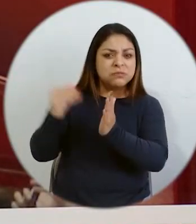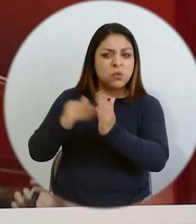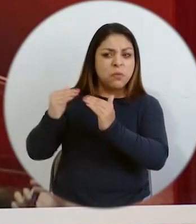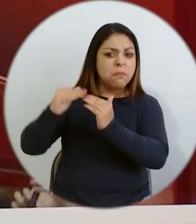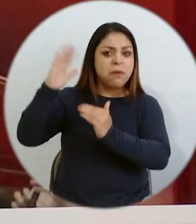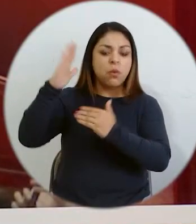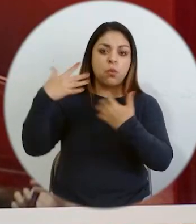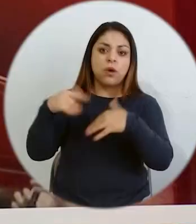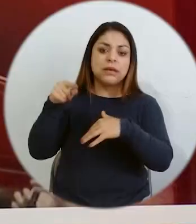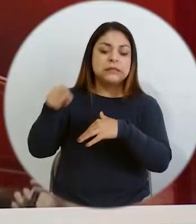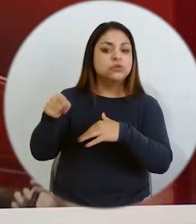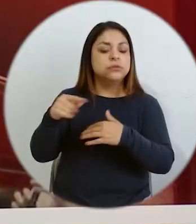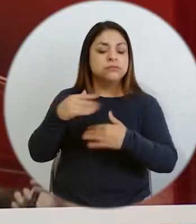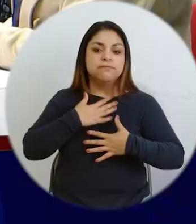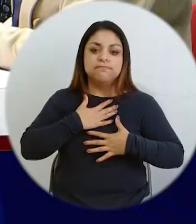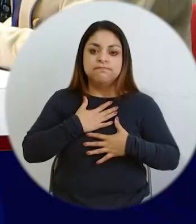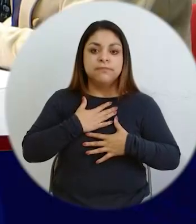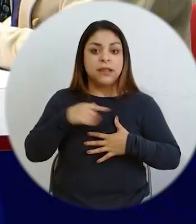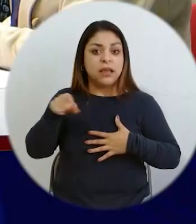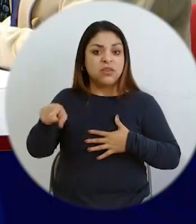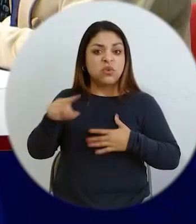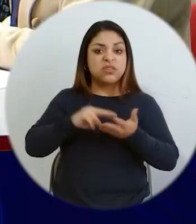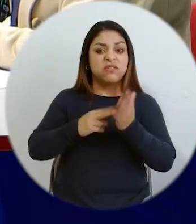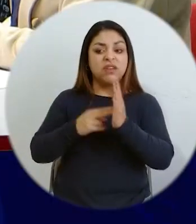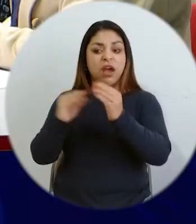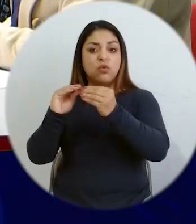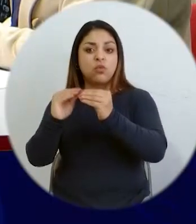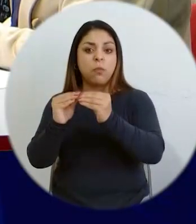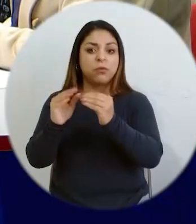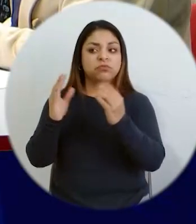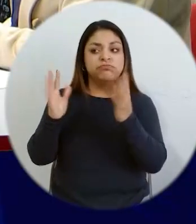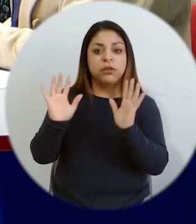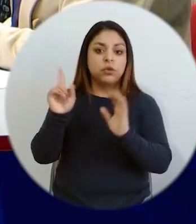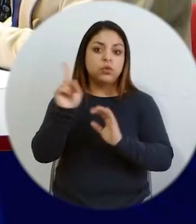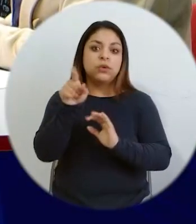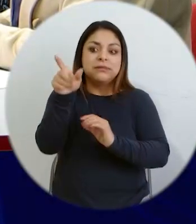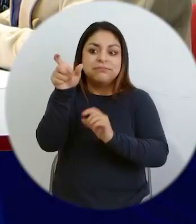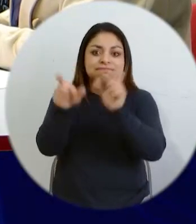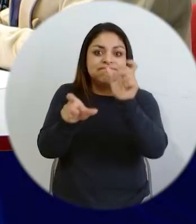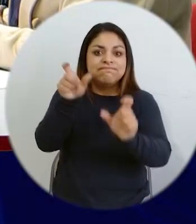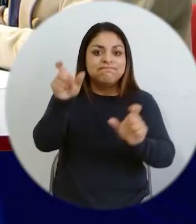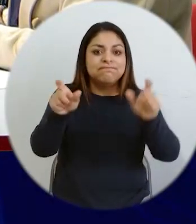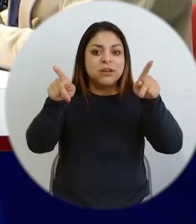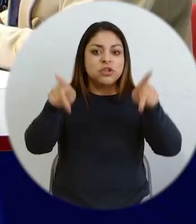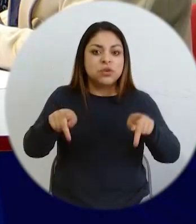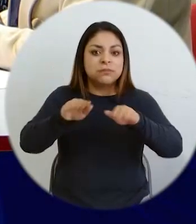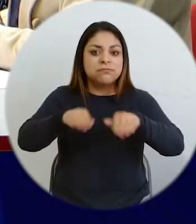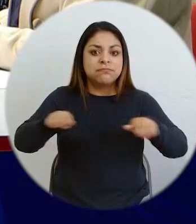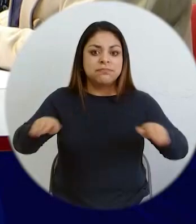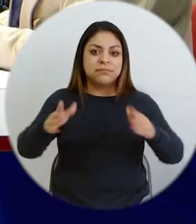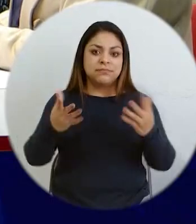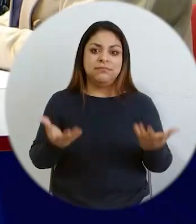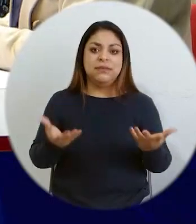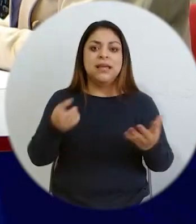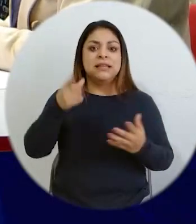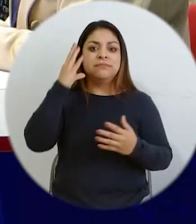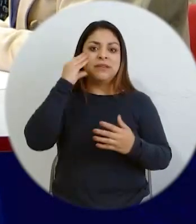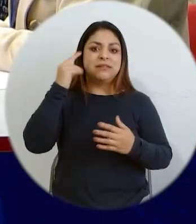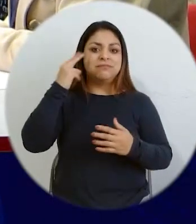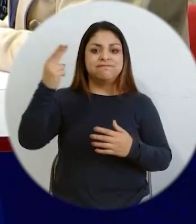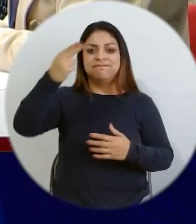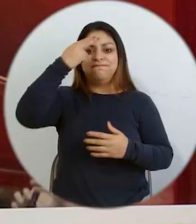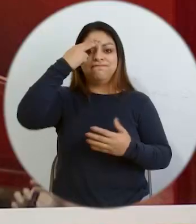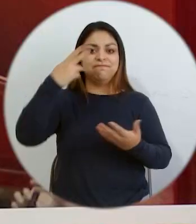personas menores de edad, son proyectos de vida lesionados, son experiencias traumáticas, y un elemento que tendría que adicionar